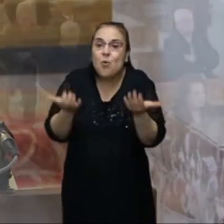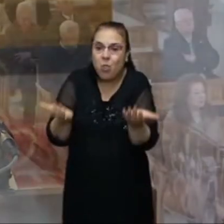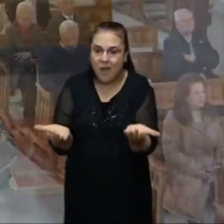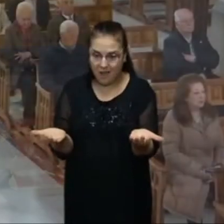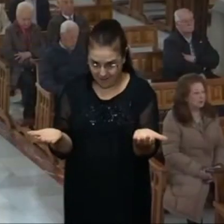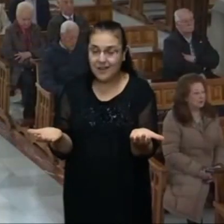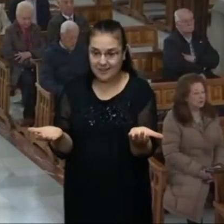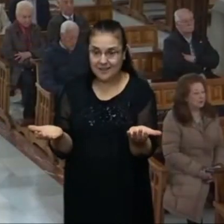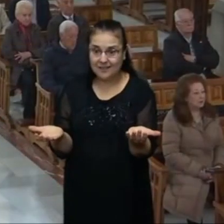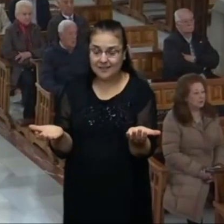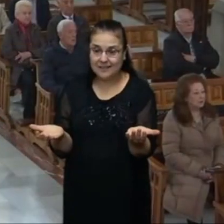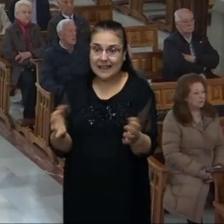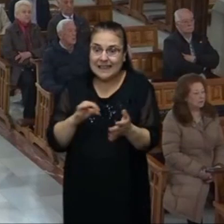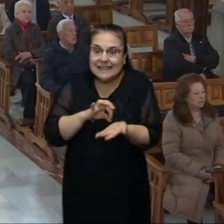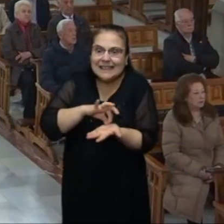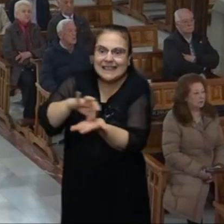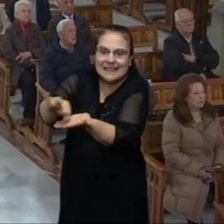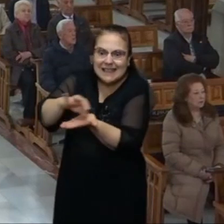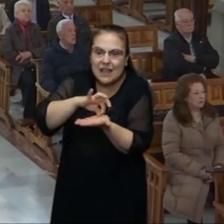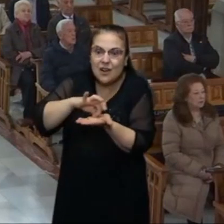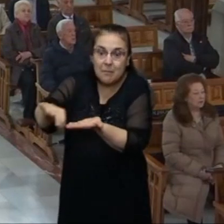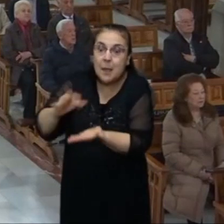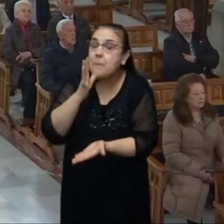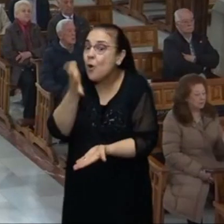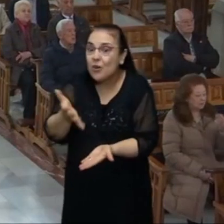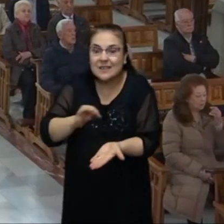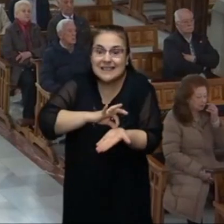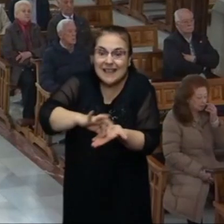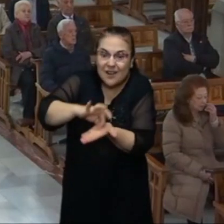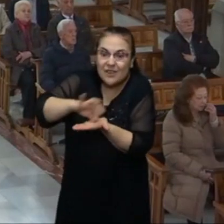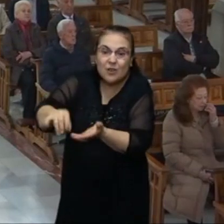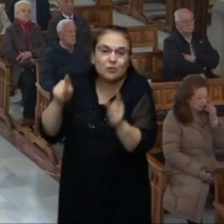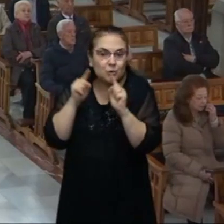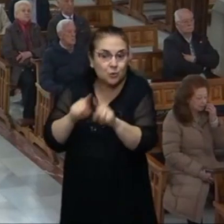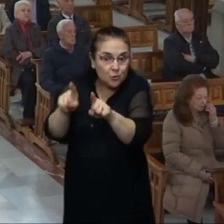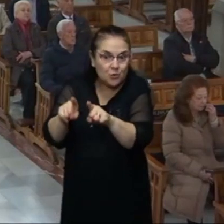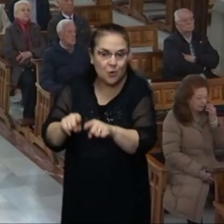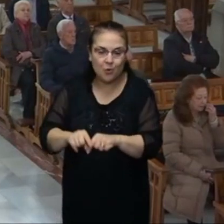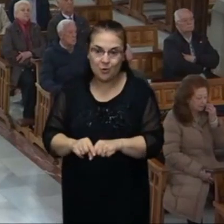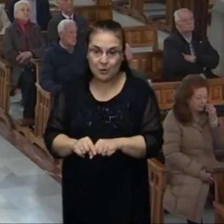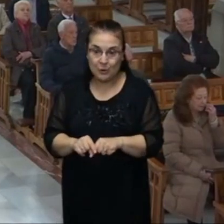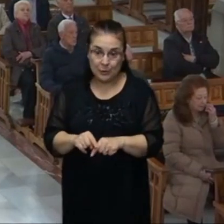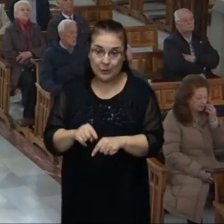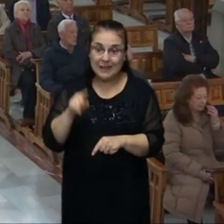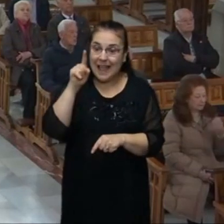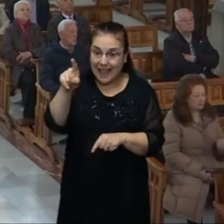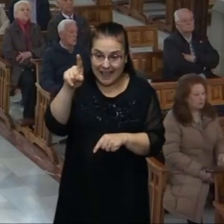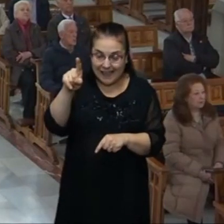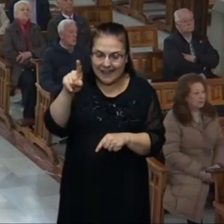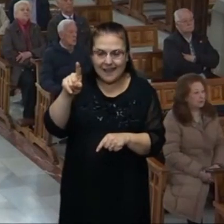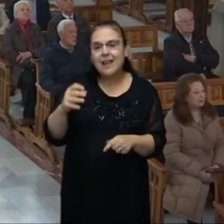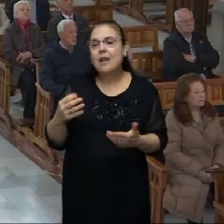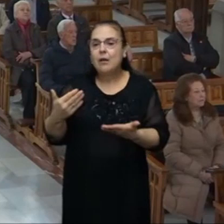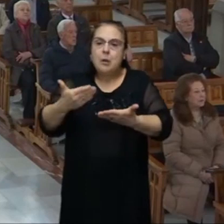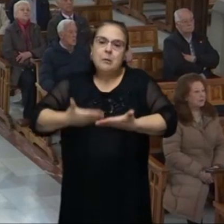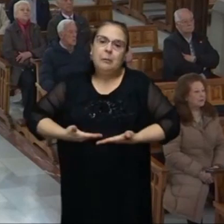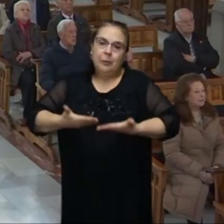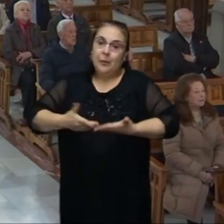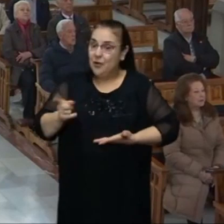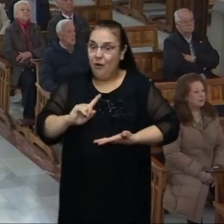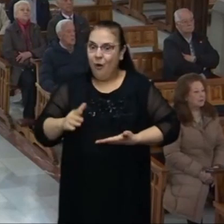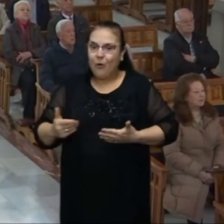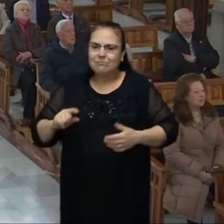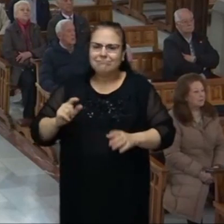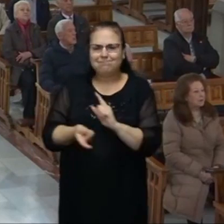te sirve. Te sirve porque es servidor tuyo. Porque Él no ha venido a ser servido, sino a servir y a dar la vida